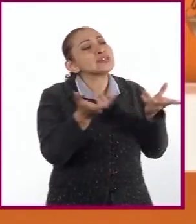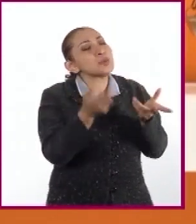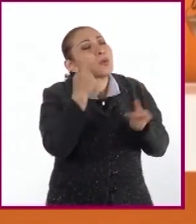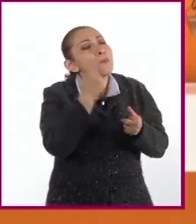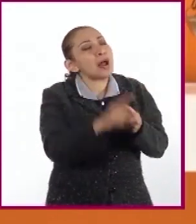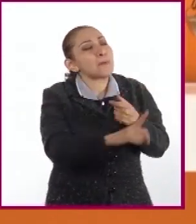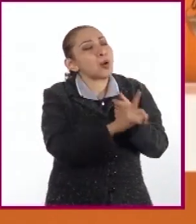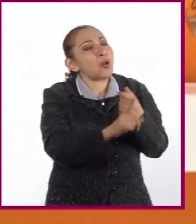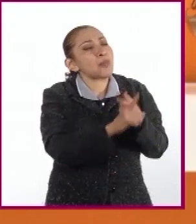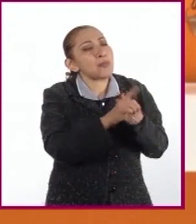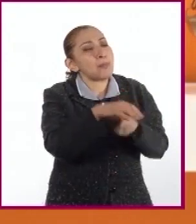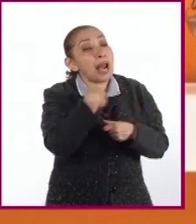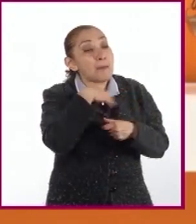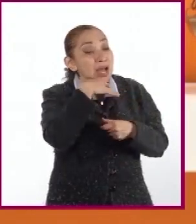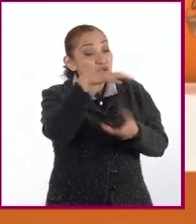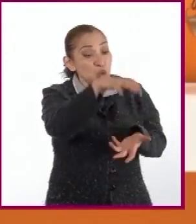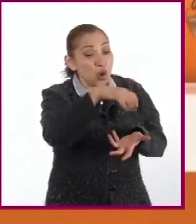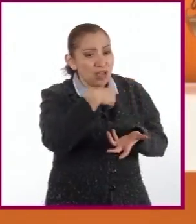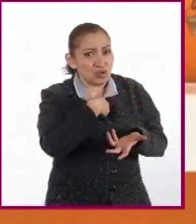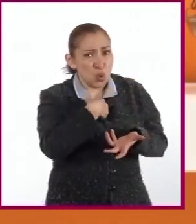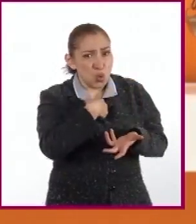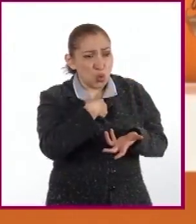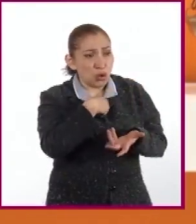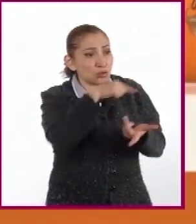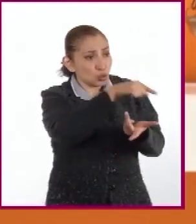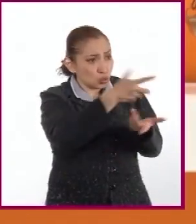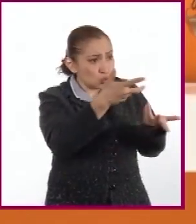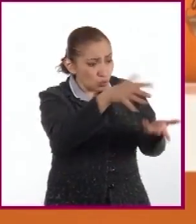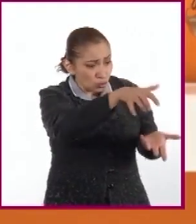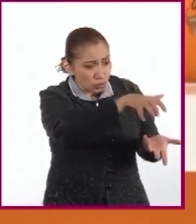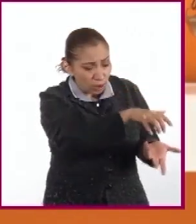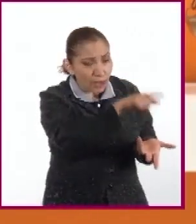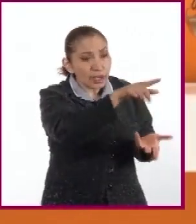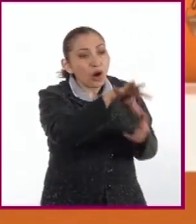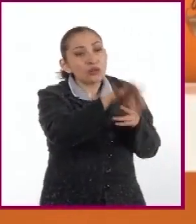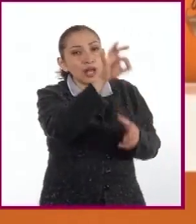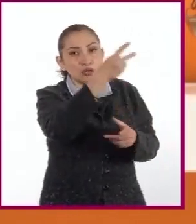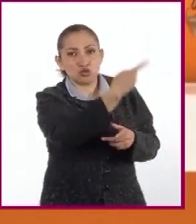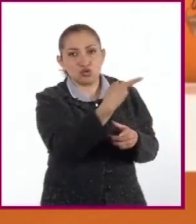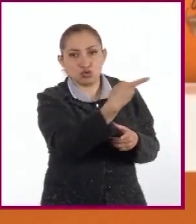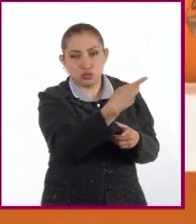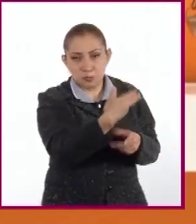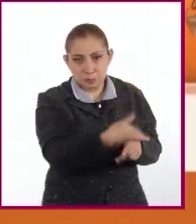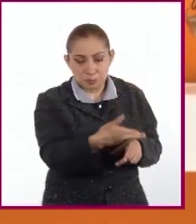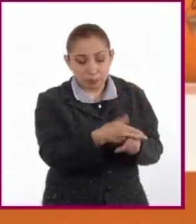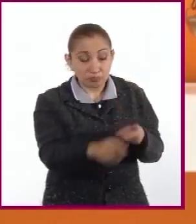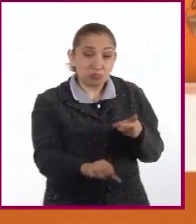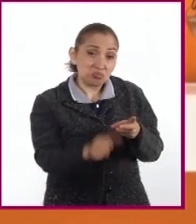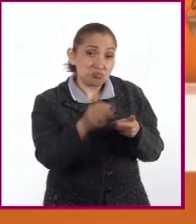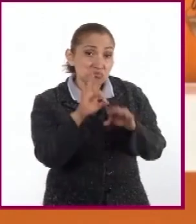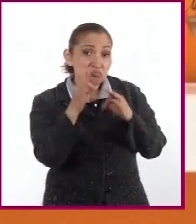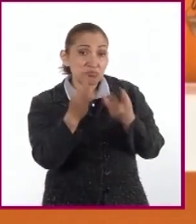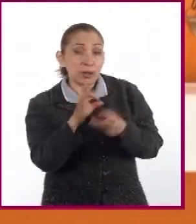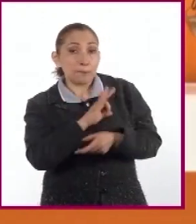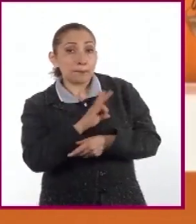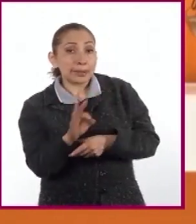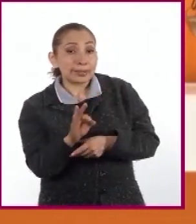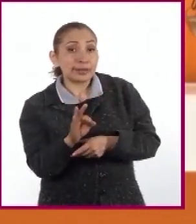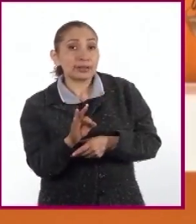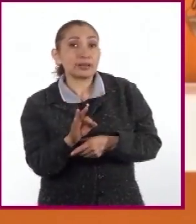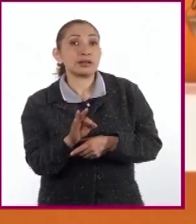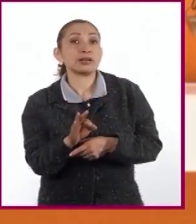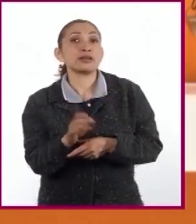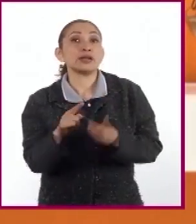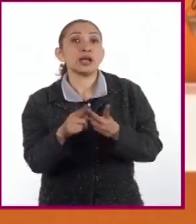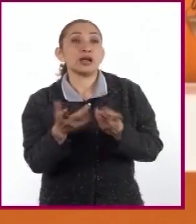problema para no recoger la basura y con base a ello, encontrar una solución. Otra estrategia podría ser